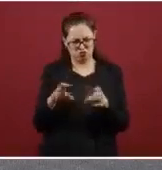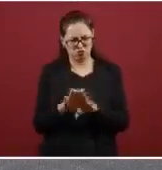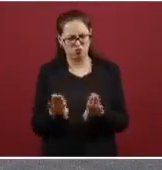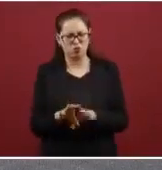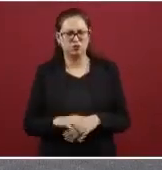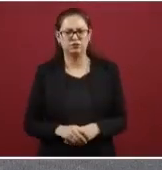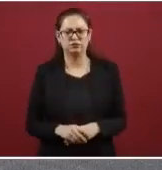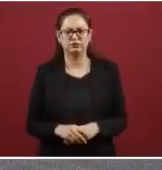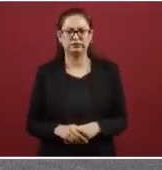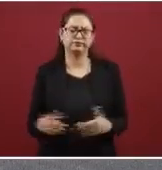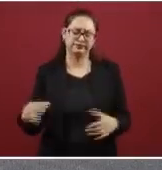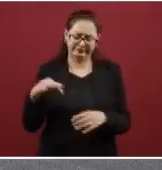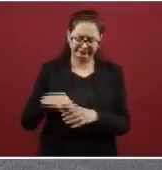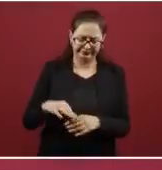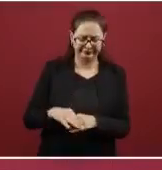Tenían que mostrar